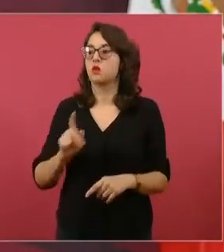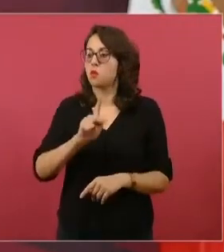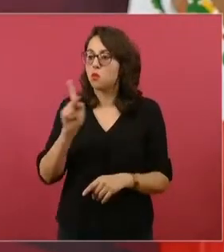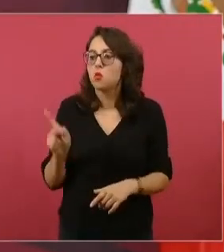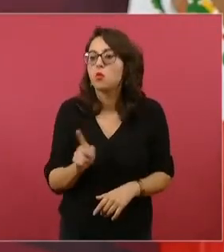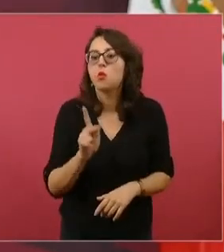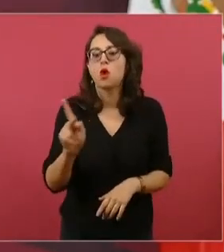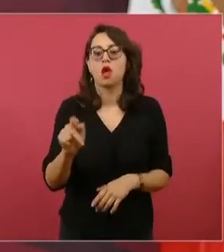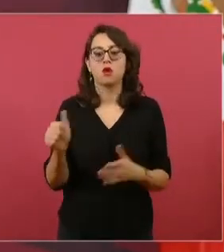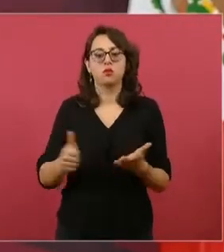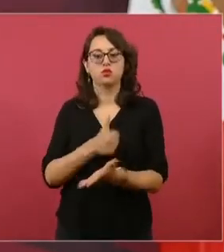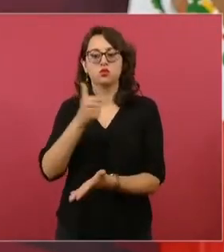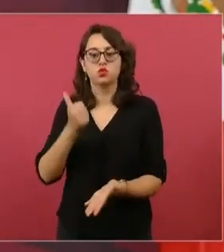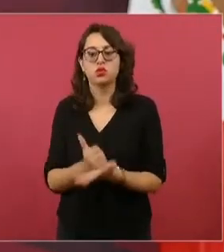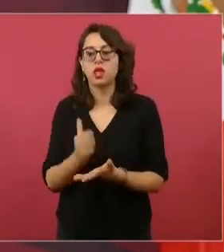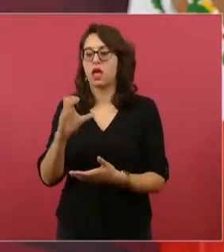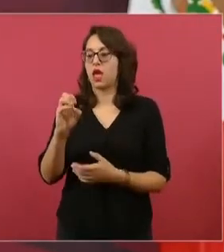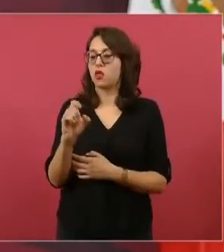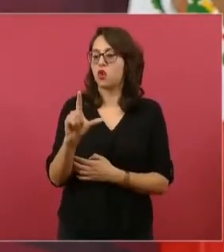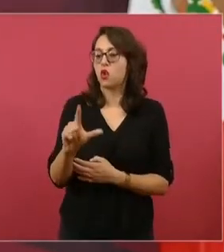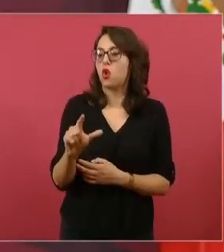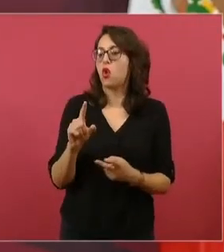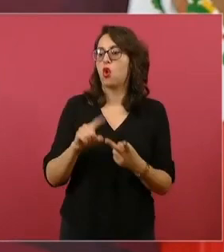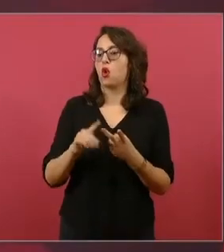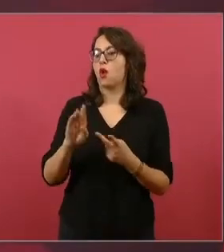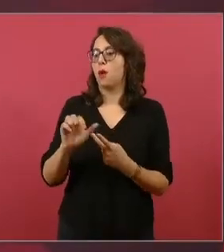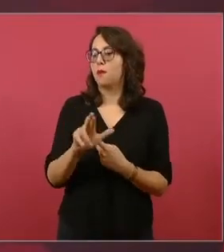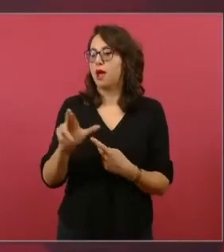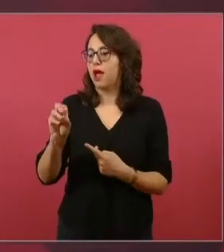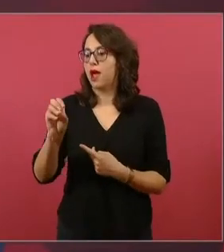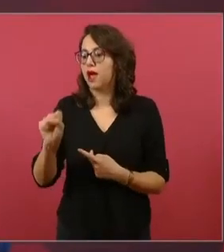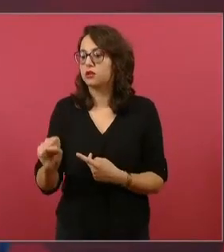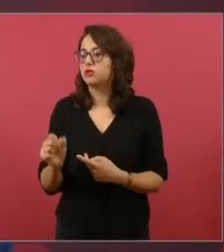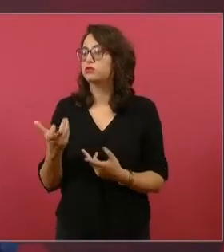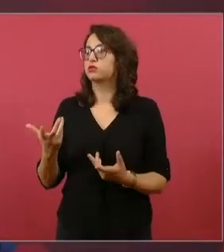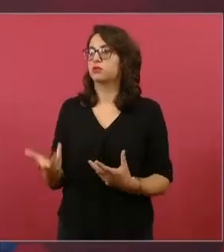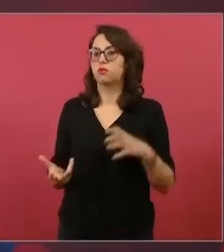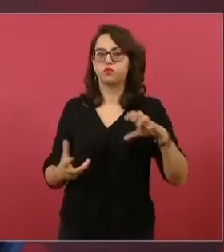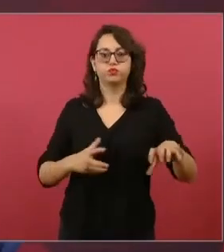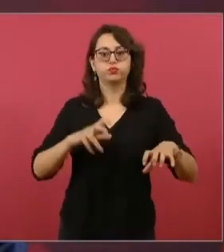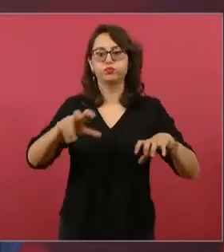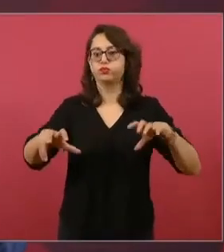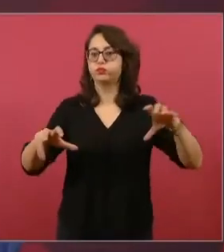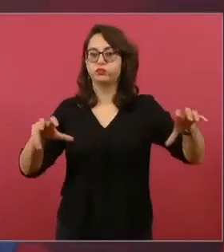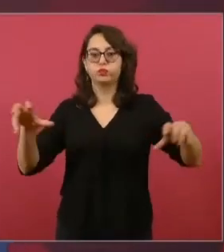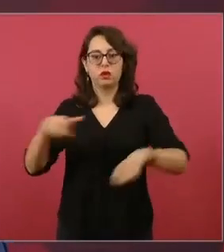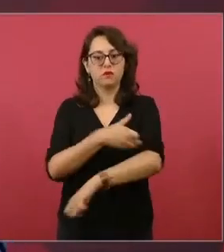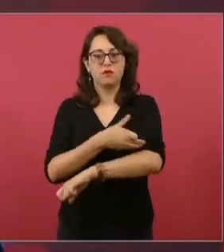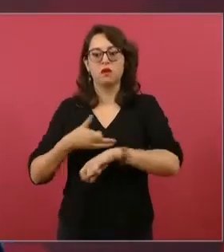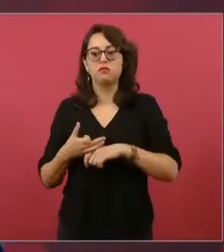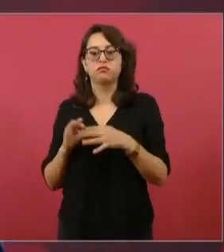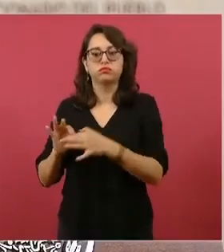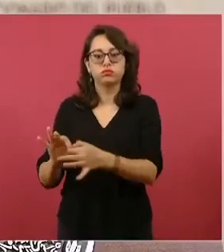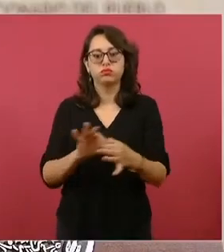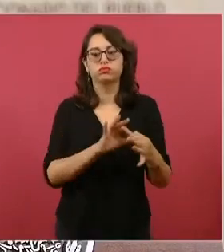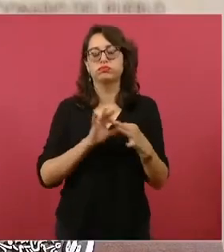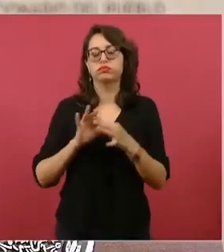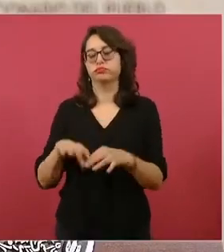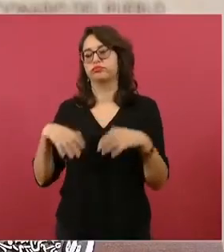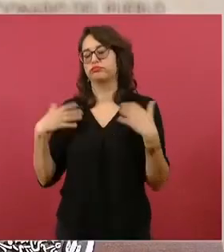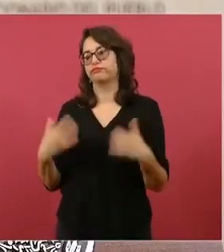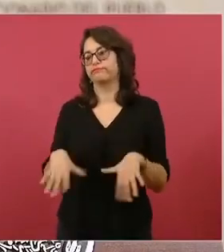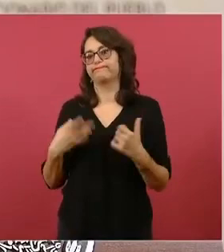ciudades, en las colonias, en los barrios. Y eso es lo que nos protege.